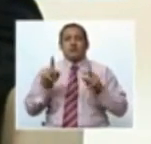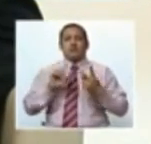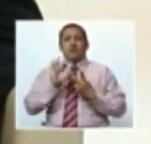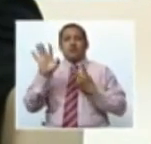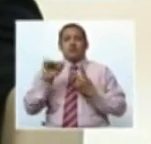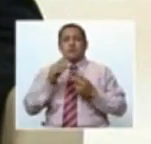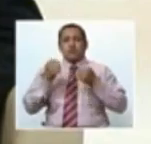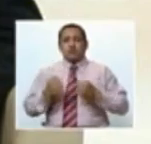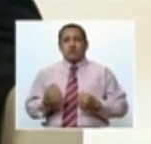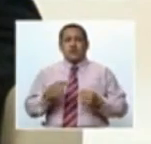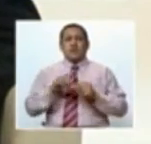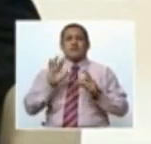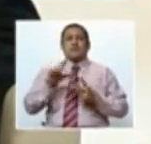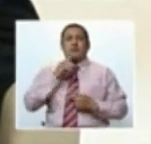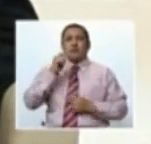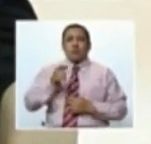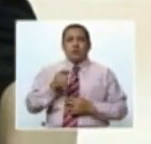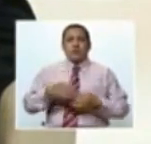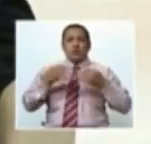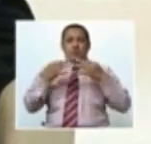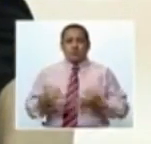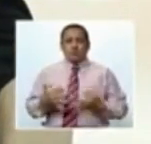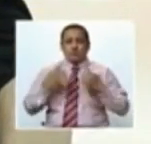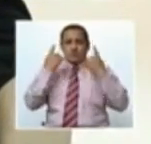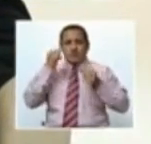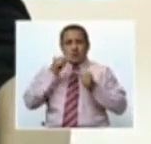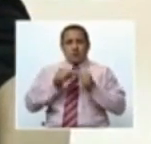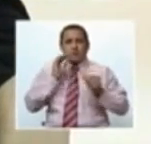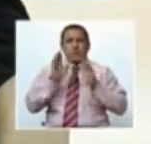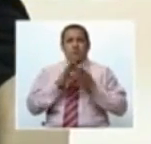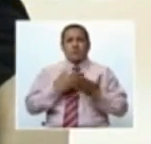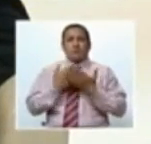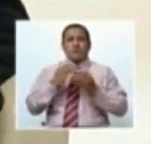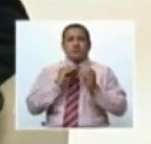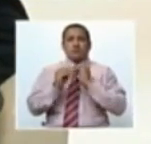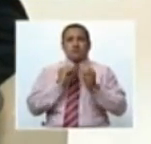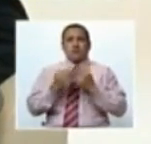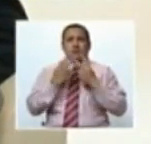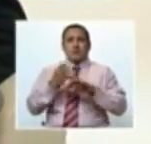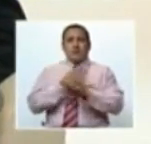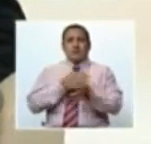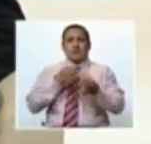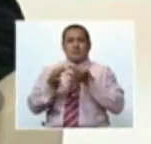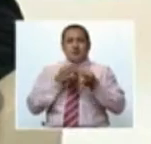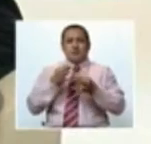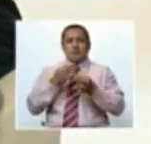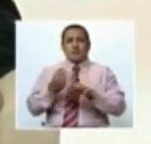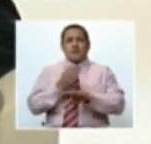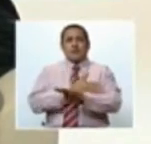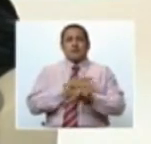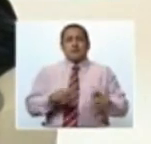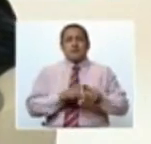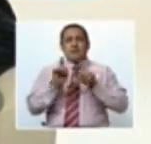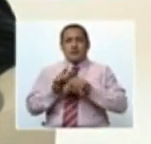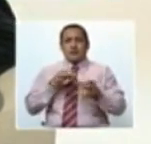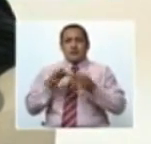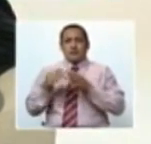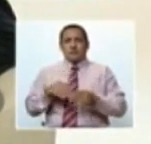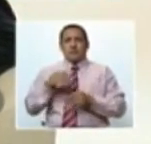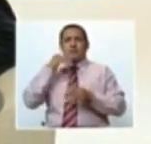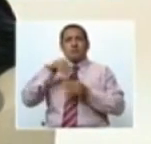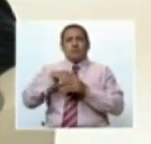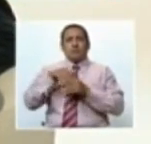la otra posición es más bien que el juez ha cumplido con esta finalidad tuitiva a la que hacía referencia usted. Y además